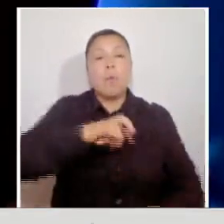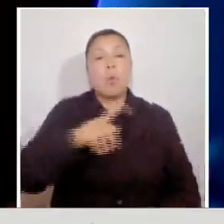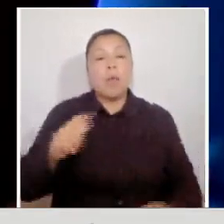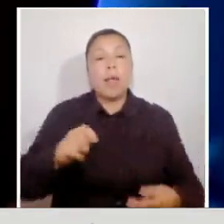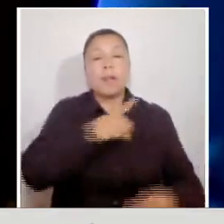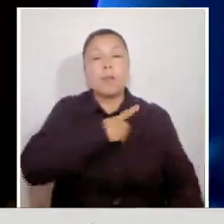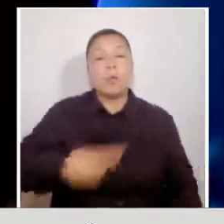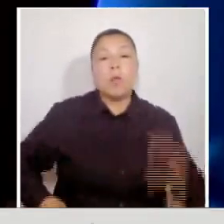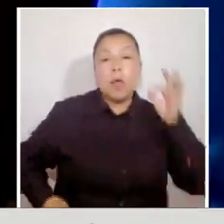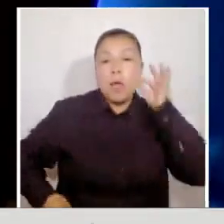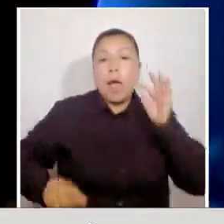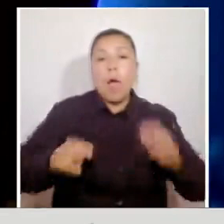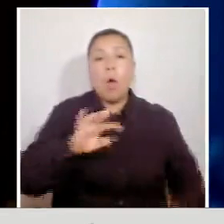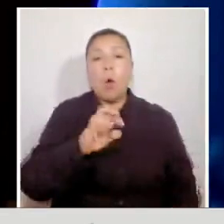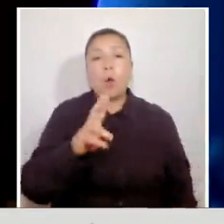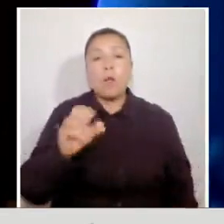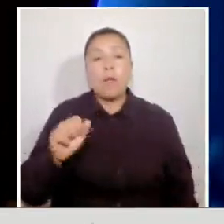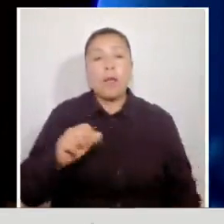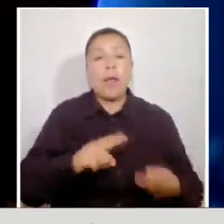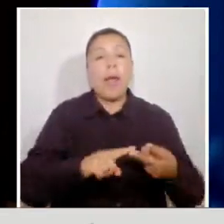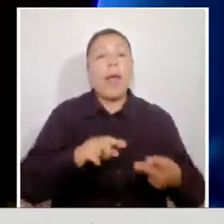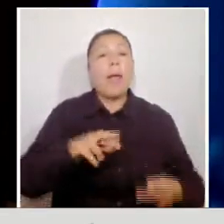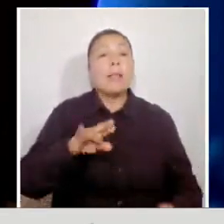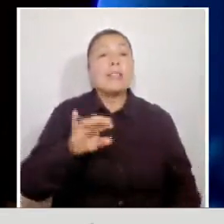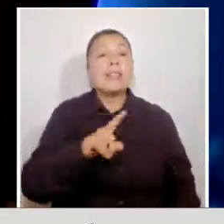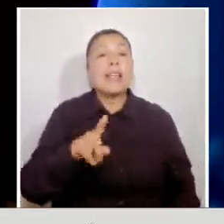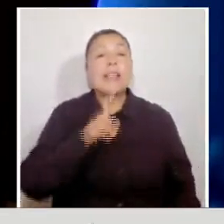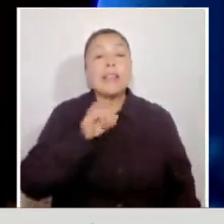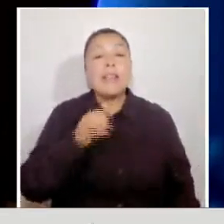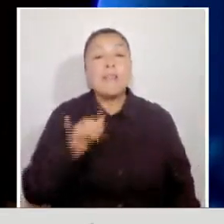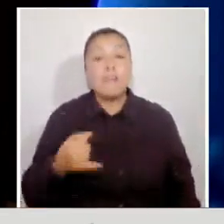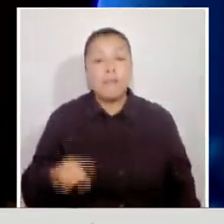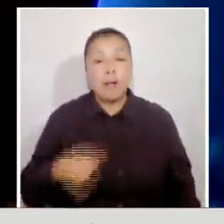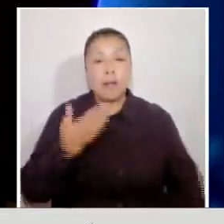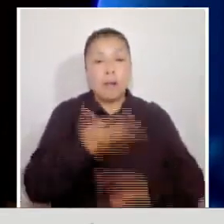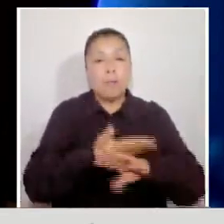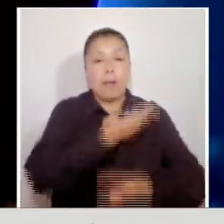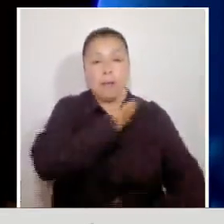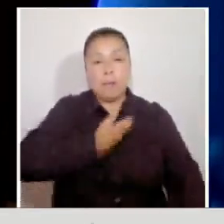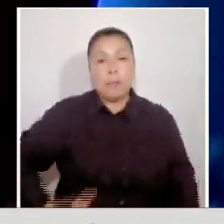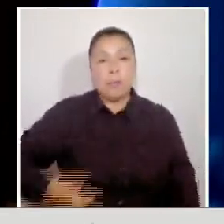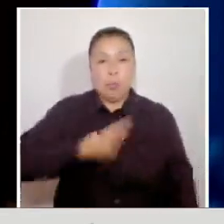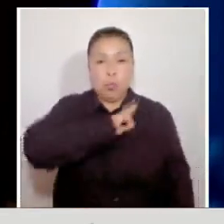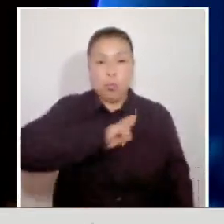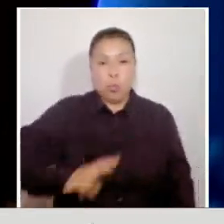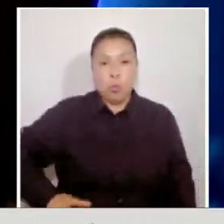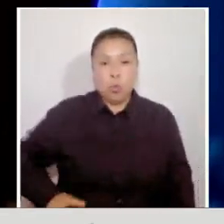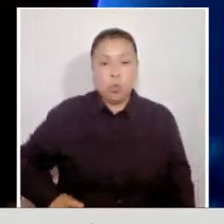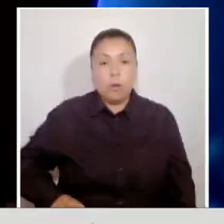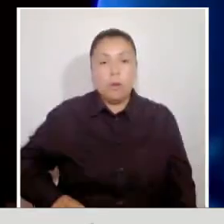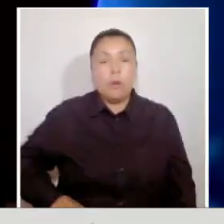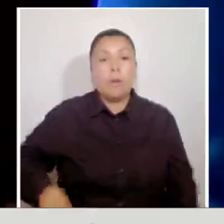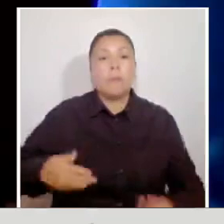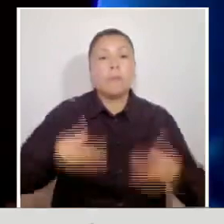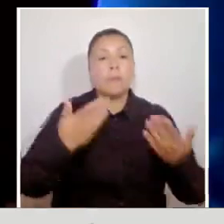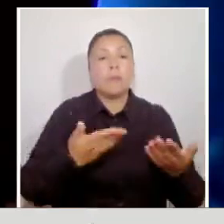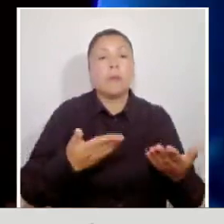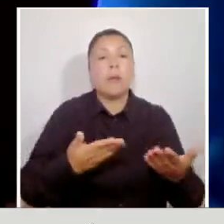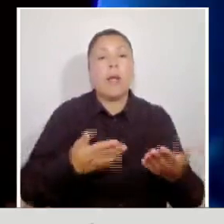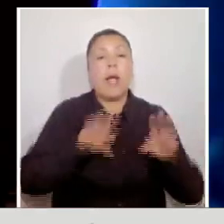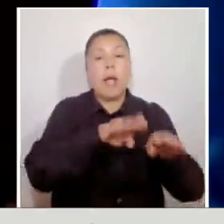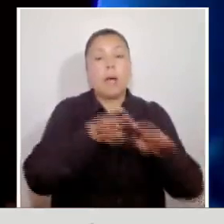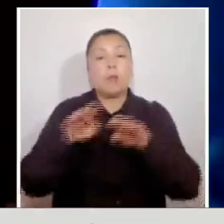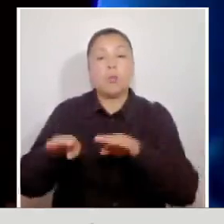Erica Olivera y Maricela santibáñez solicita su excelencia al presidente de la república que otorgue patrocinio y haga